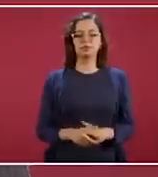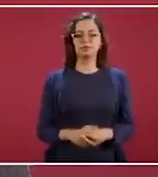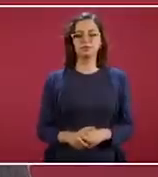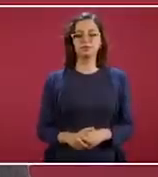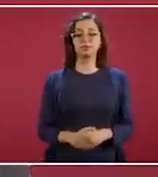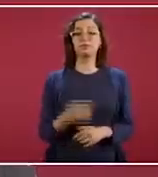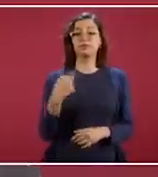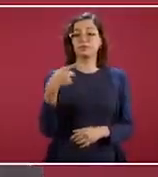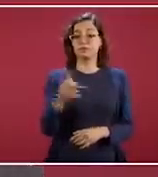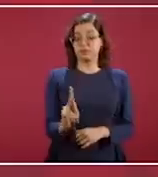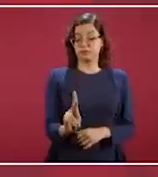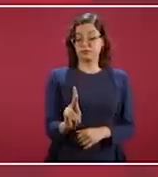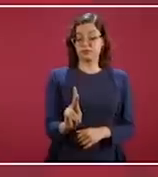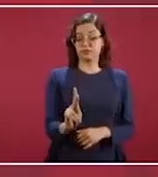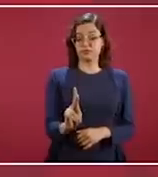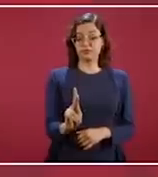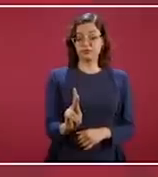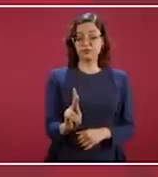Pero